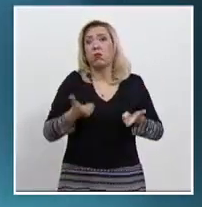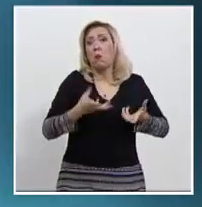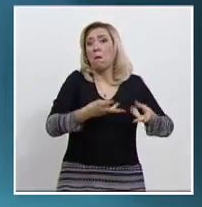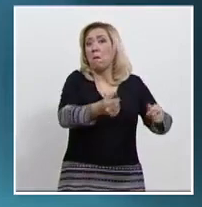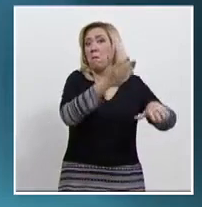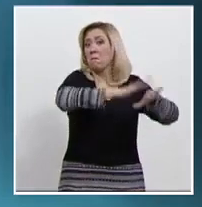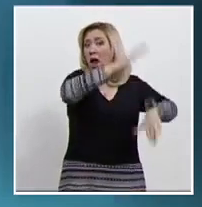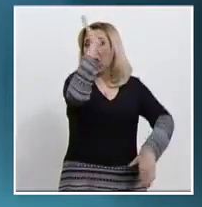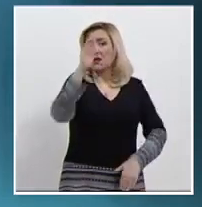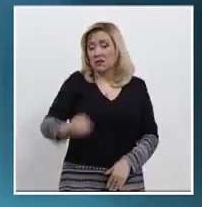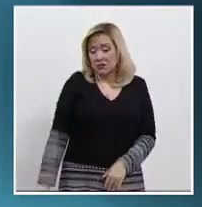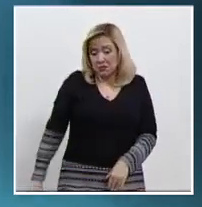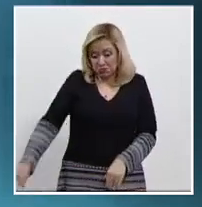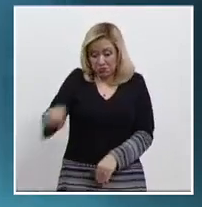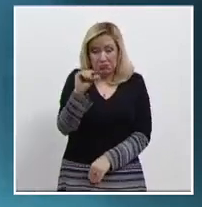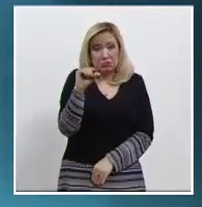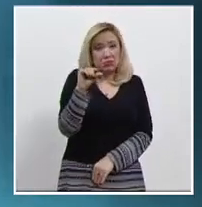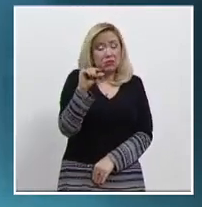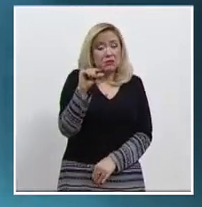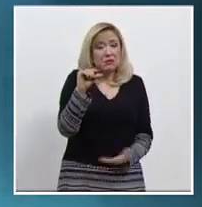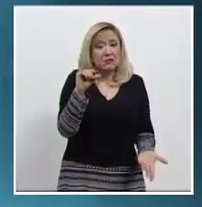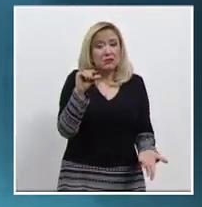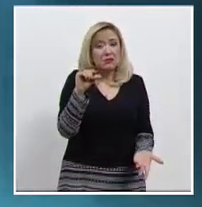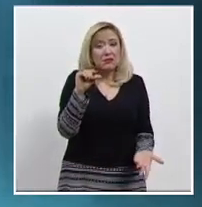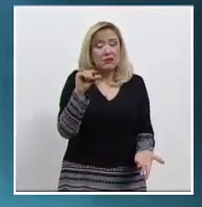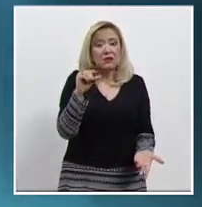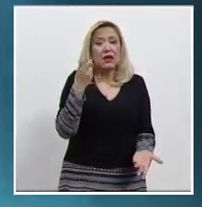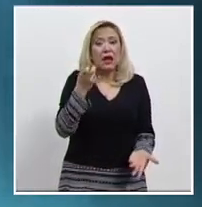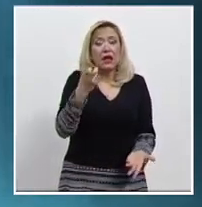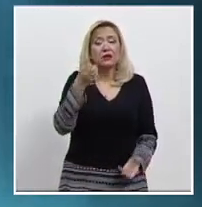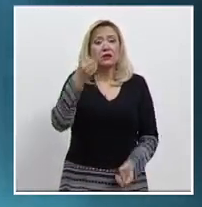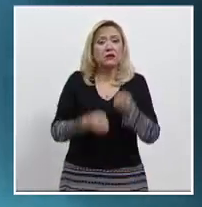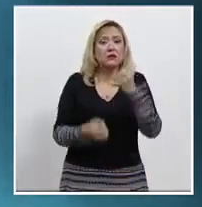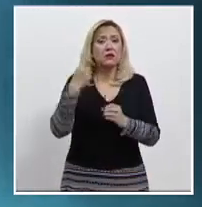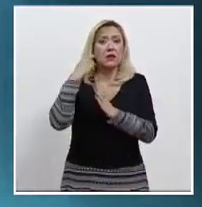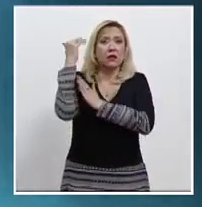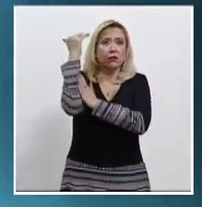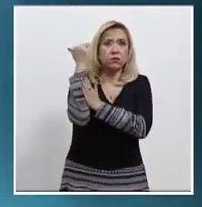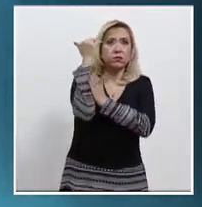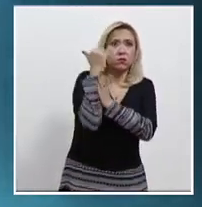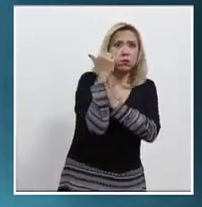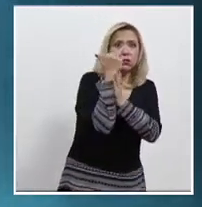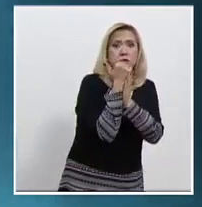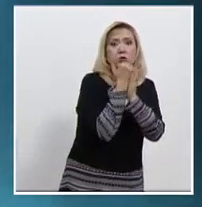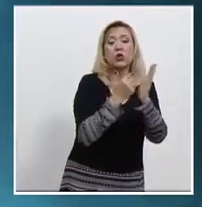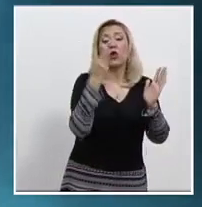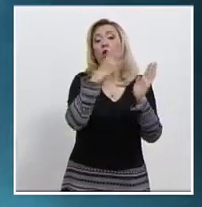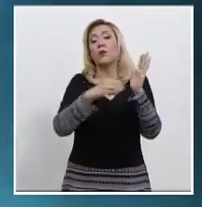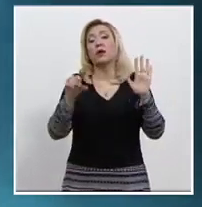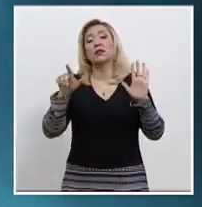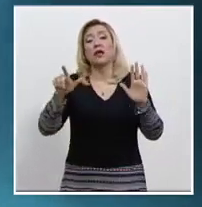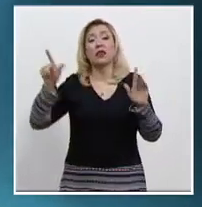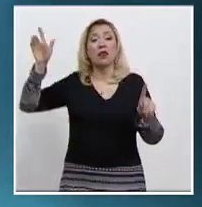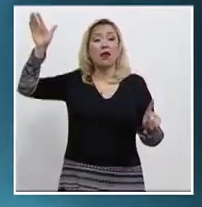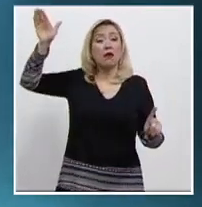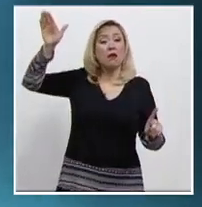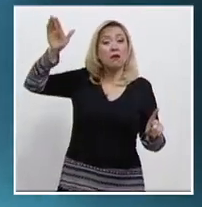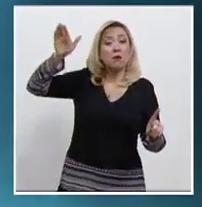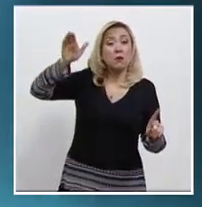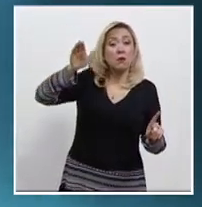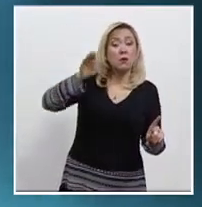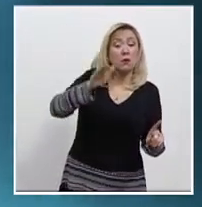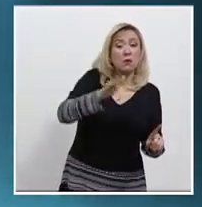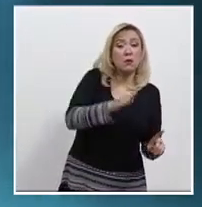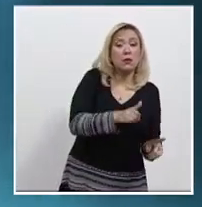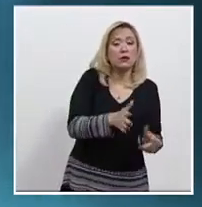Asimismo, señaló que los recursos destinados al Poder Judicial han disminuido desde 2017, lo que implica una reducción del gasto